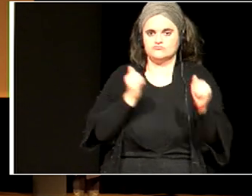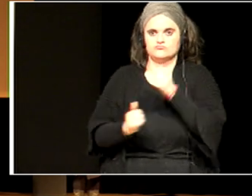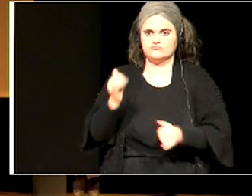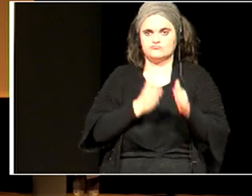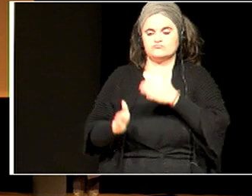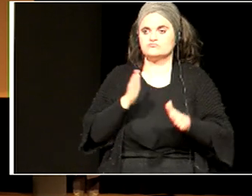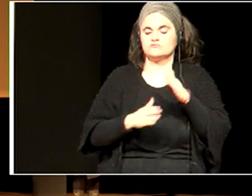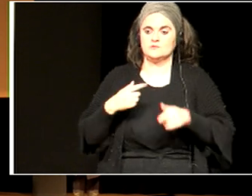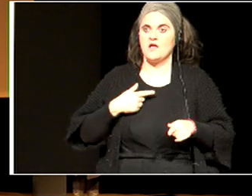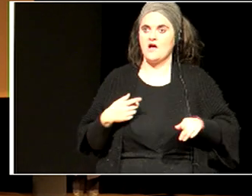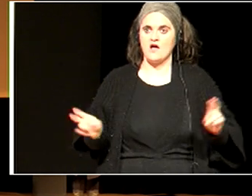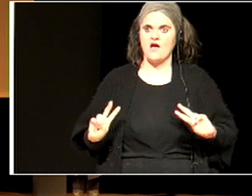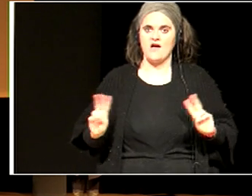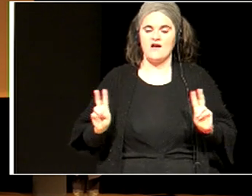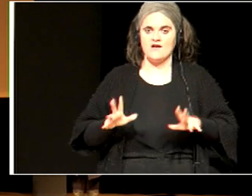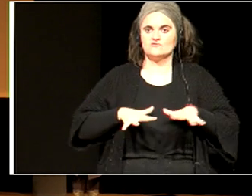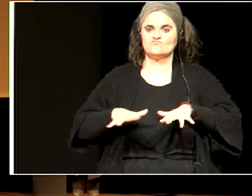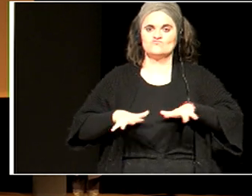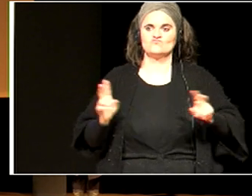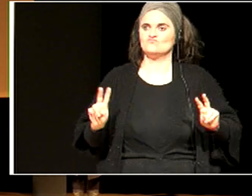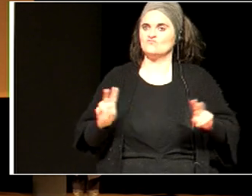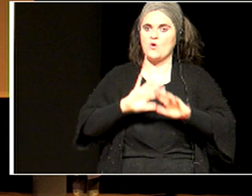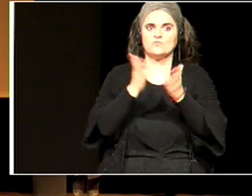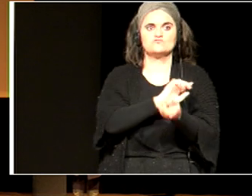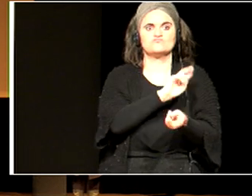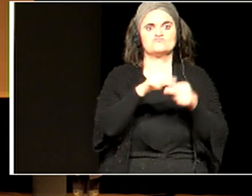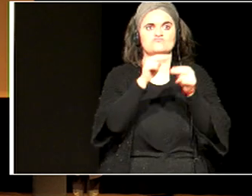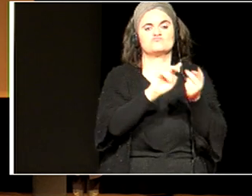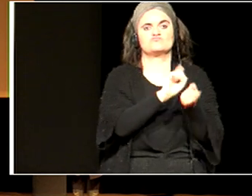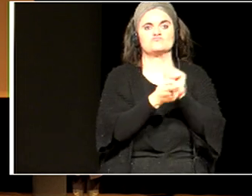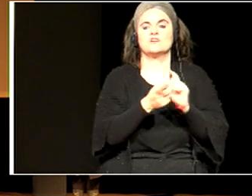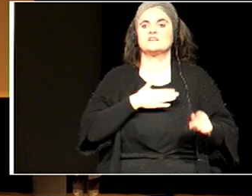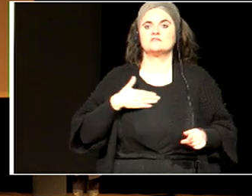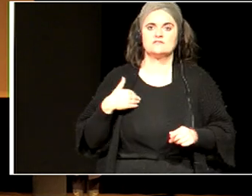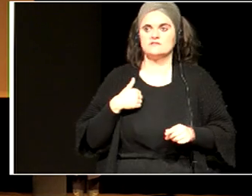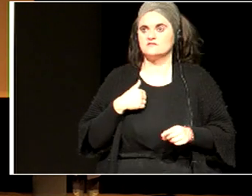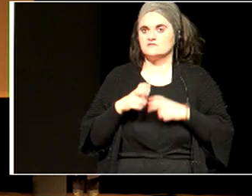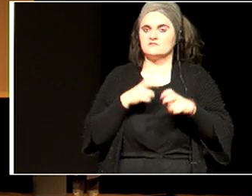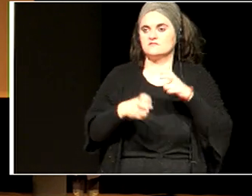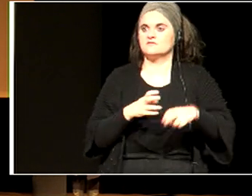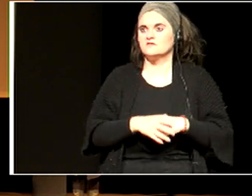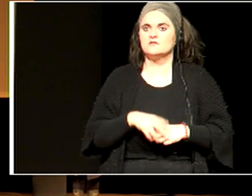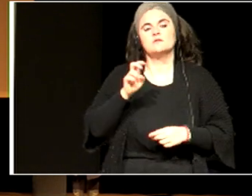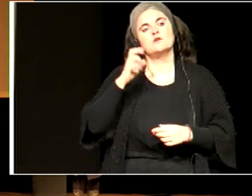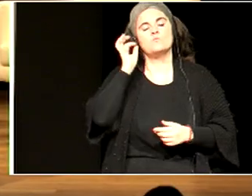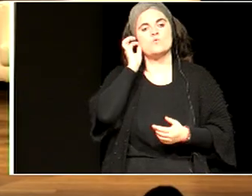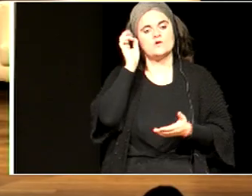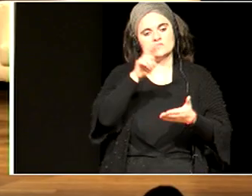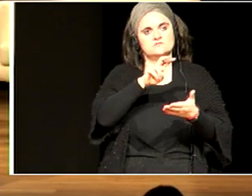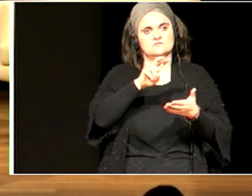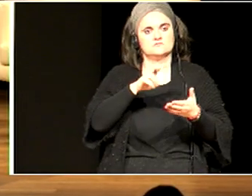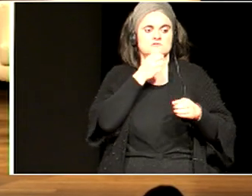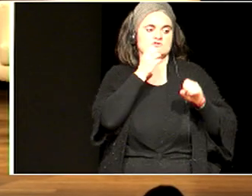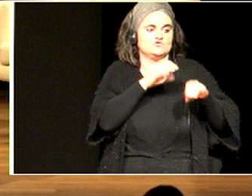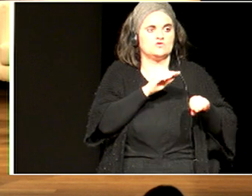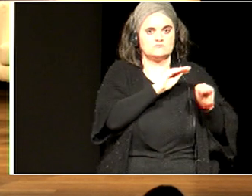activa y es dinámica y quiere arreglar el mundo con biografías de mujeres para hacerse más fuerte